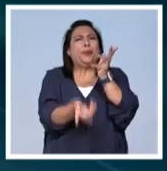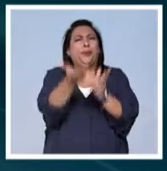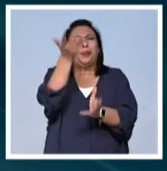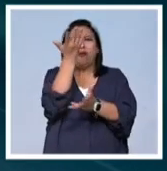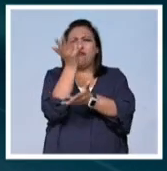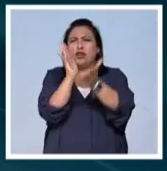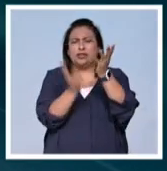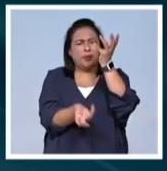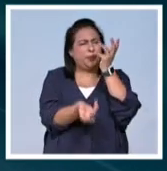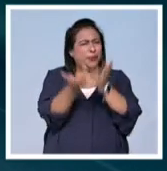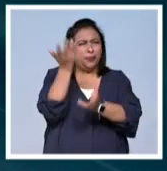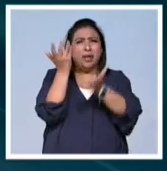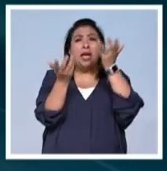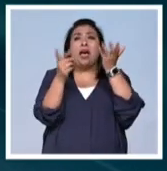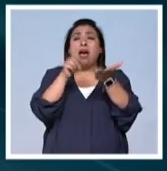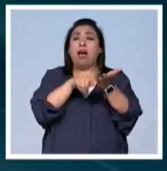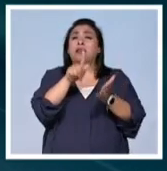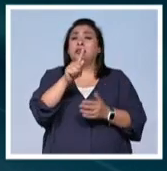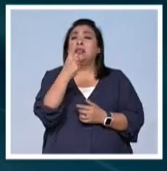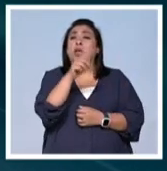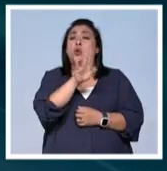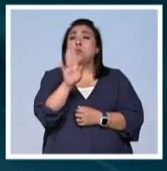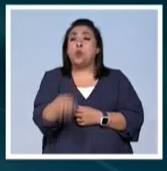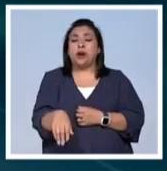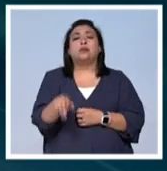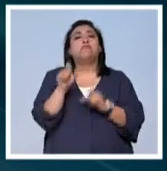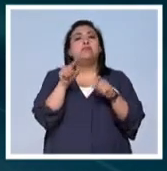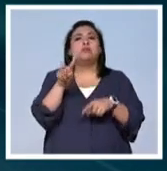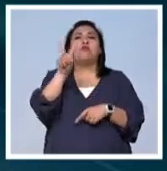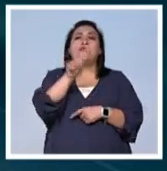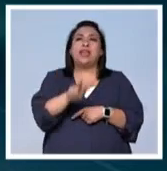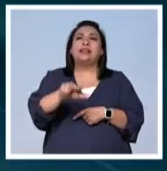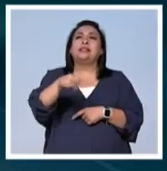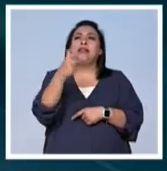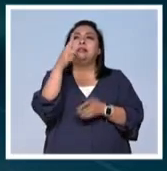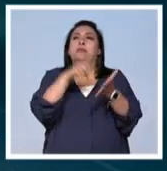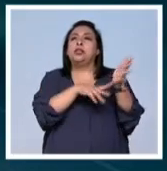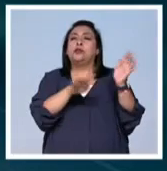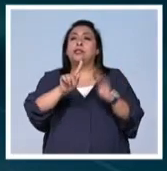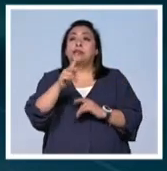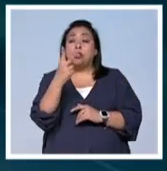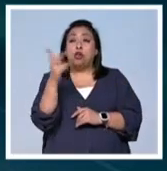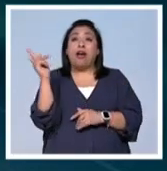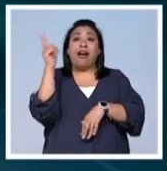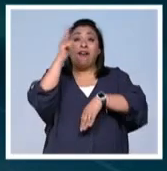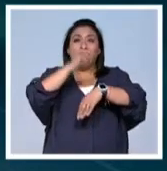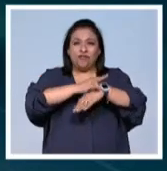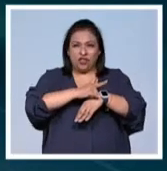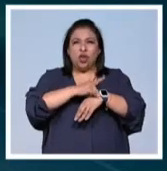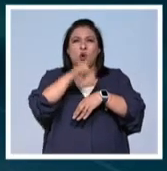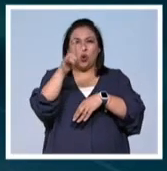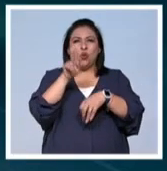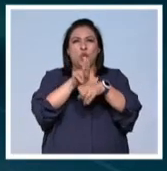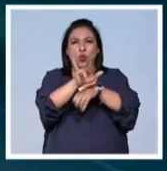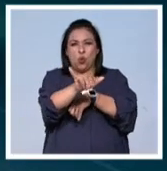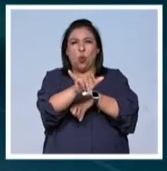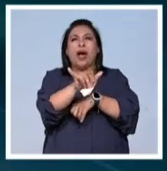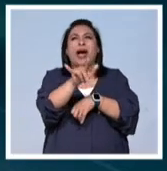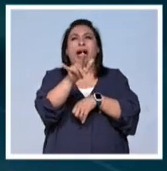forestales dejando 71 muertos el viernes 13 de 1972 un avión de la fuerza aérea uruguaya